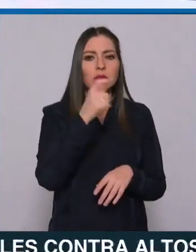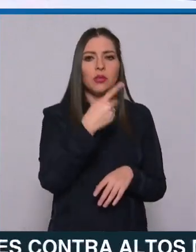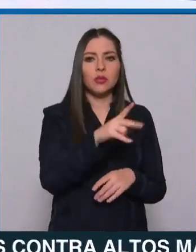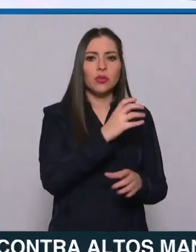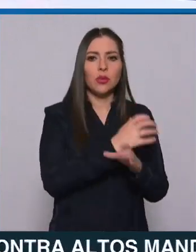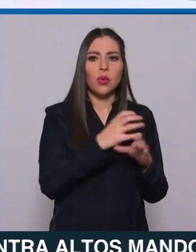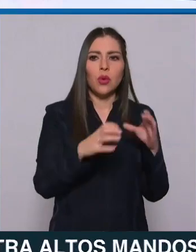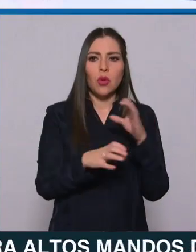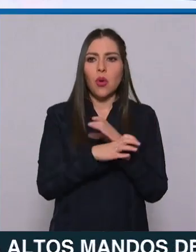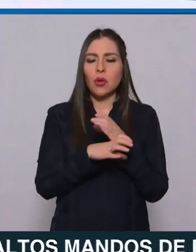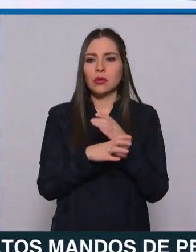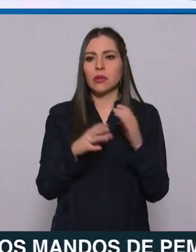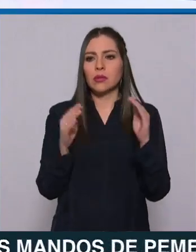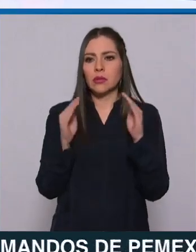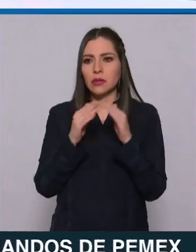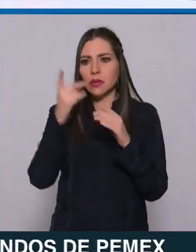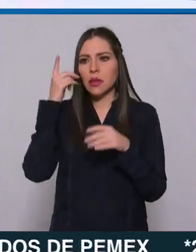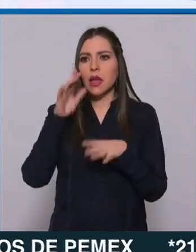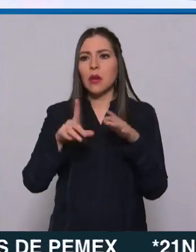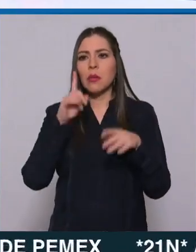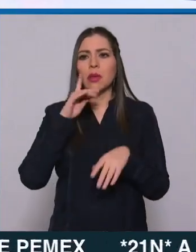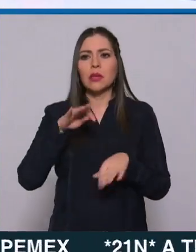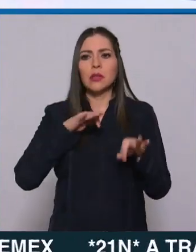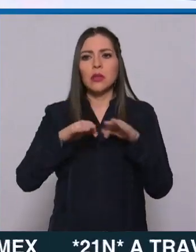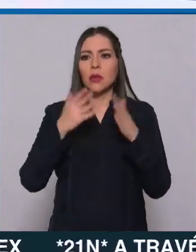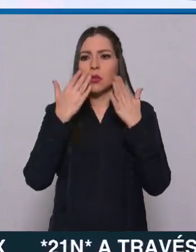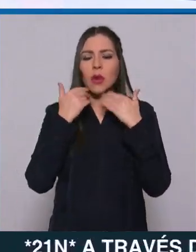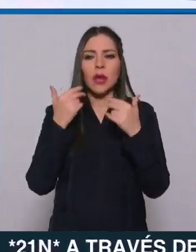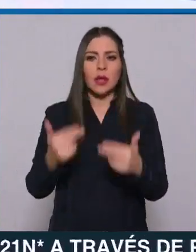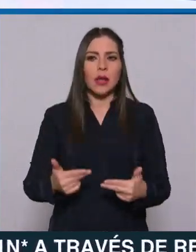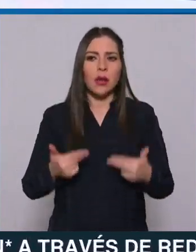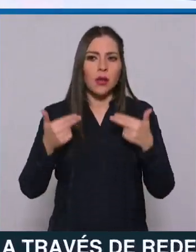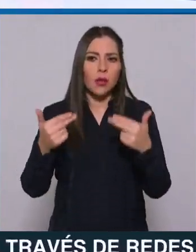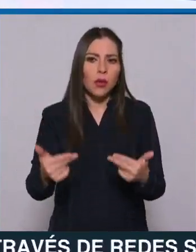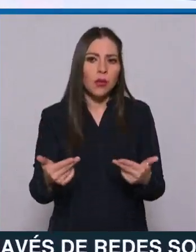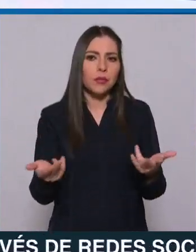está trabajando, no la heredan, o a lo mejor